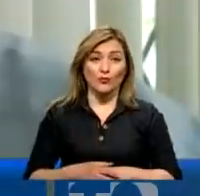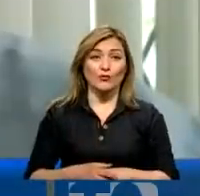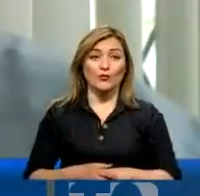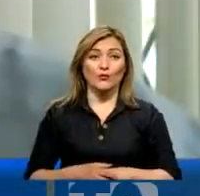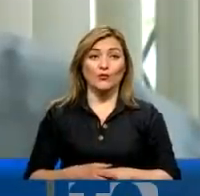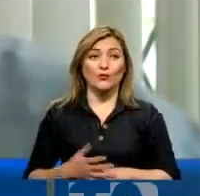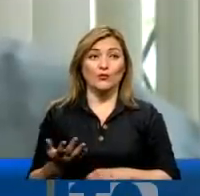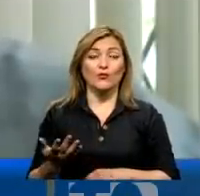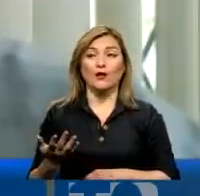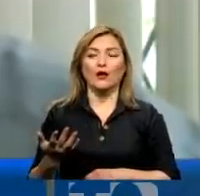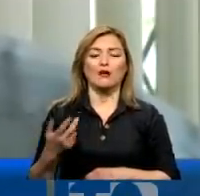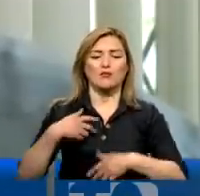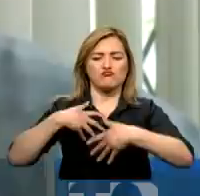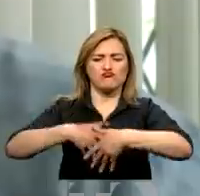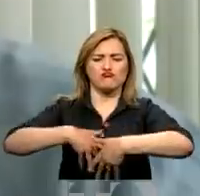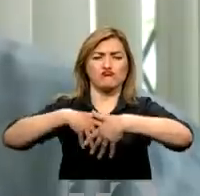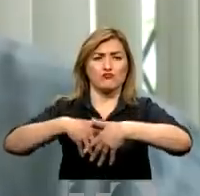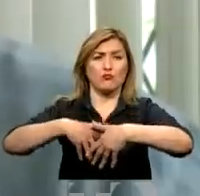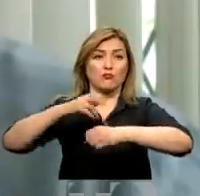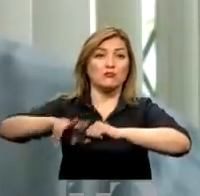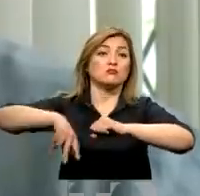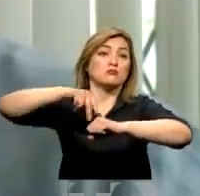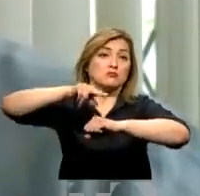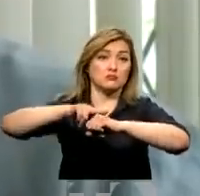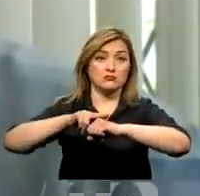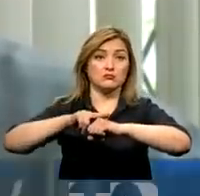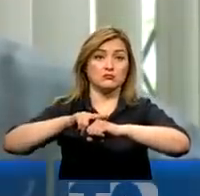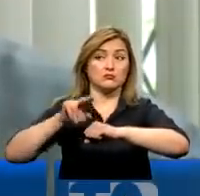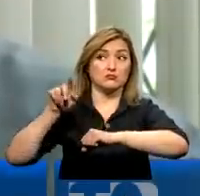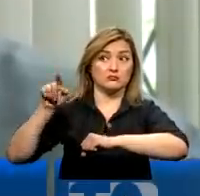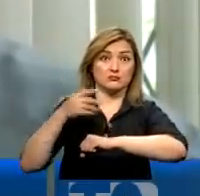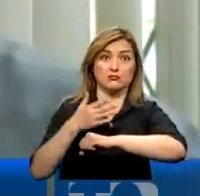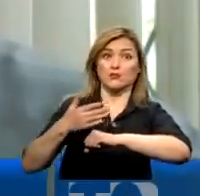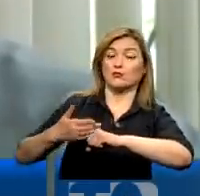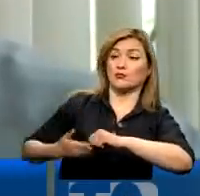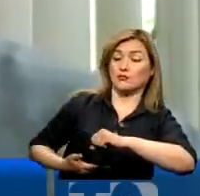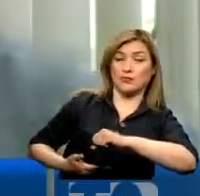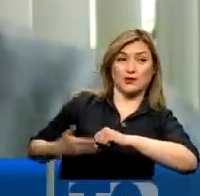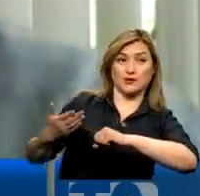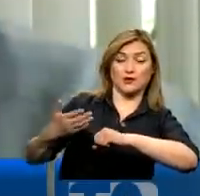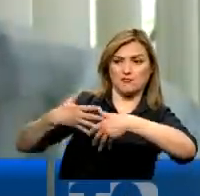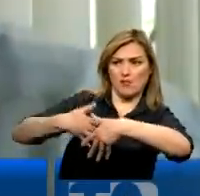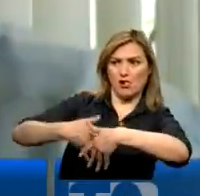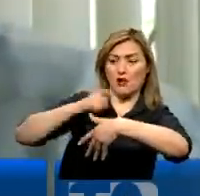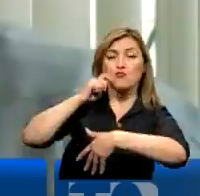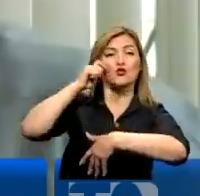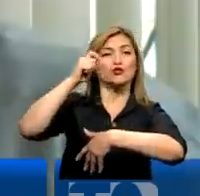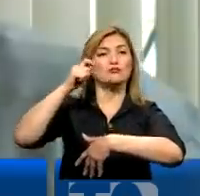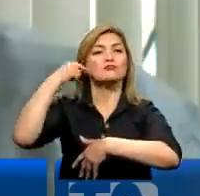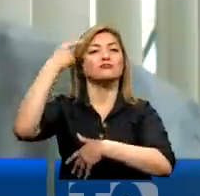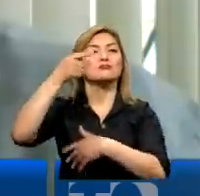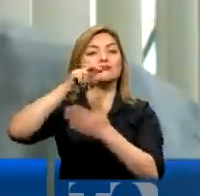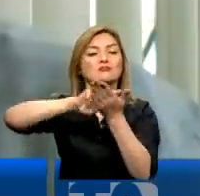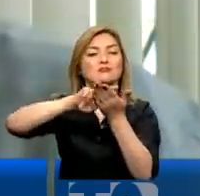tinte político nacional. O sea, es al poder de la presidencia de la República que se dirige todas esas manifestaciones. Para la próxima sesión del